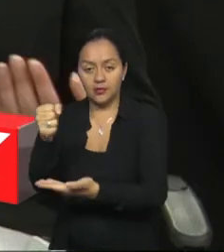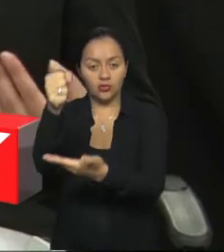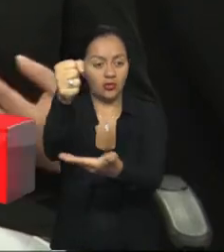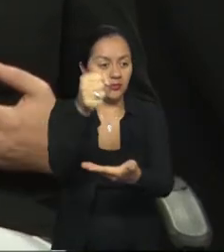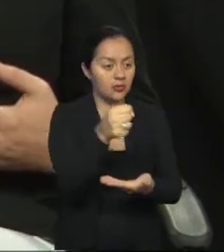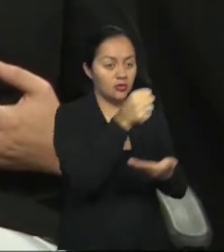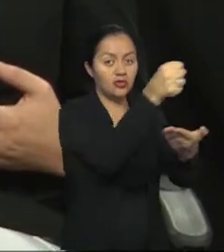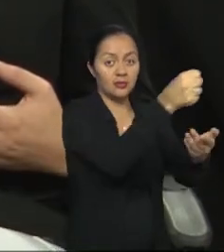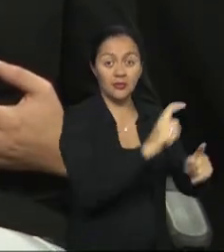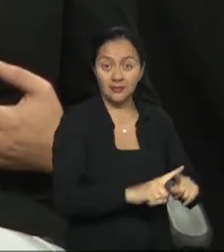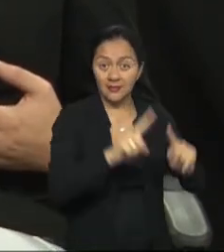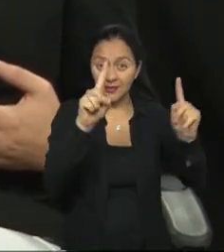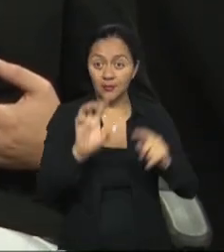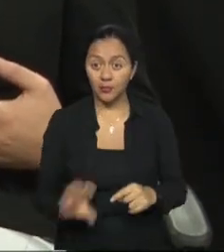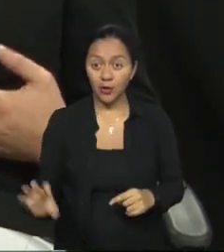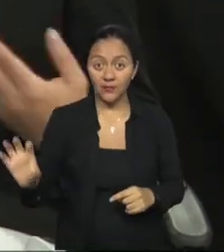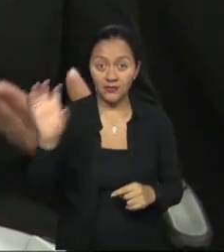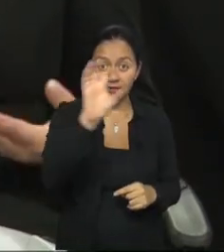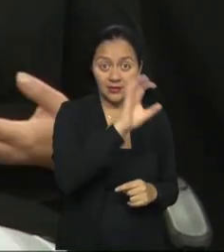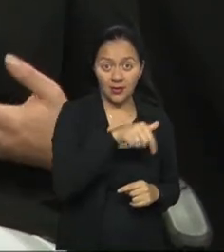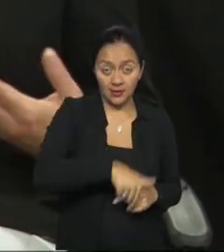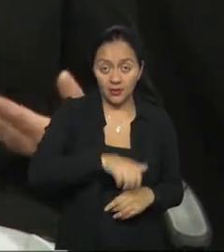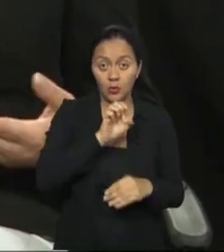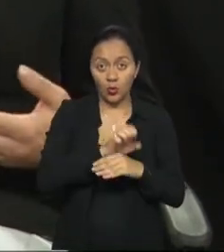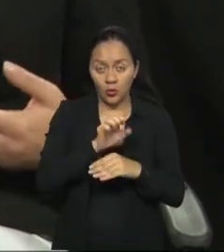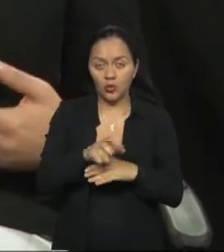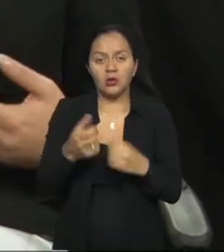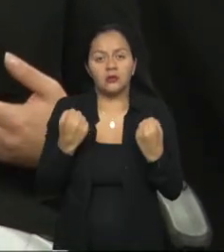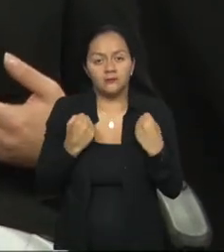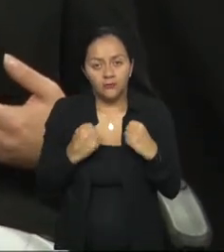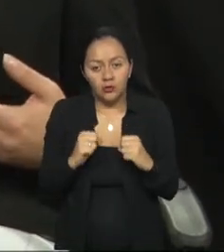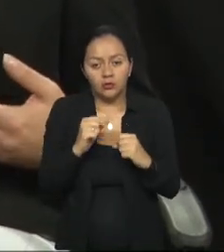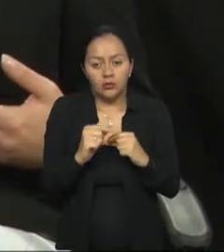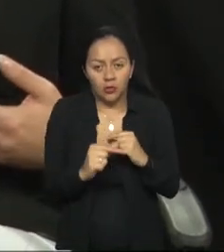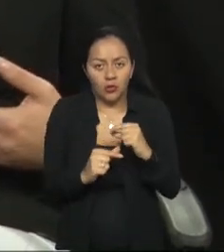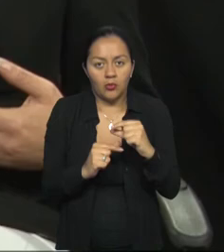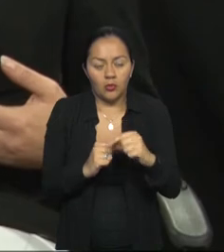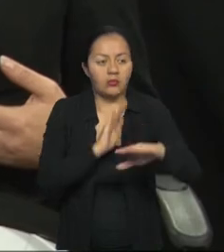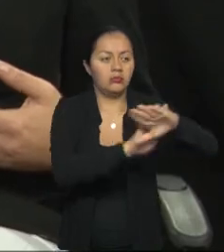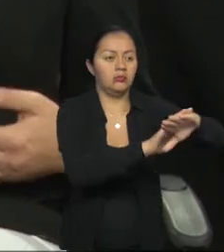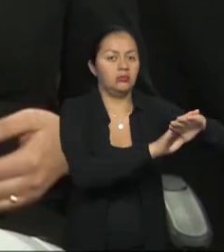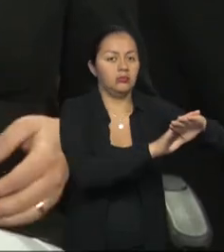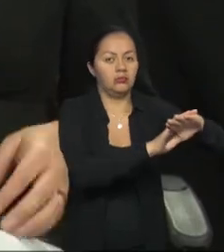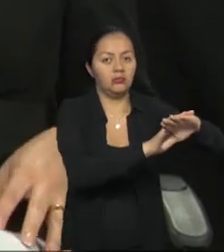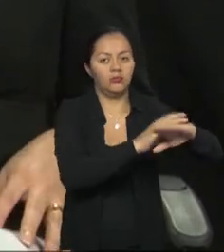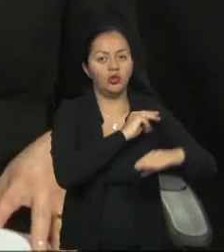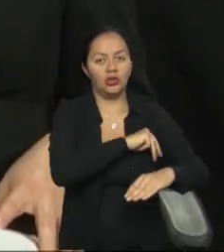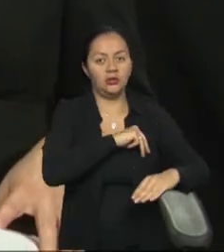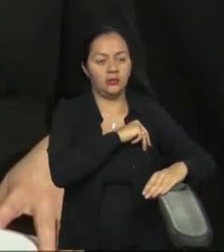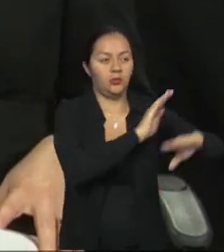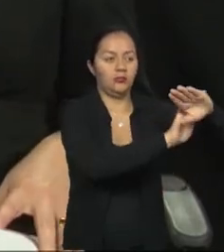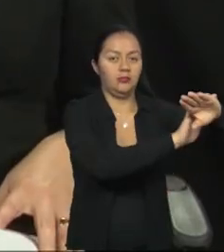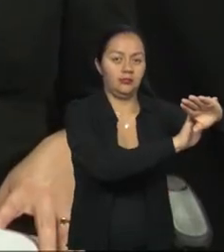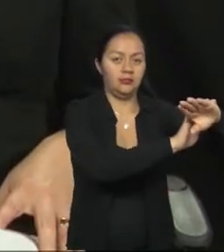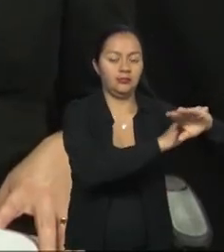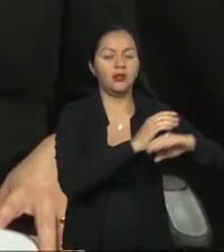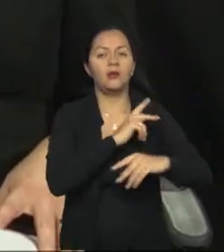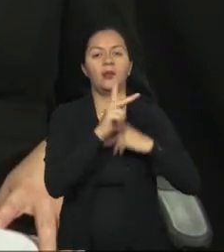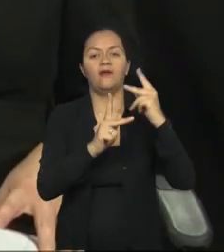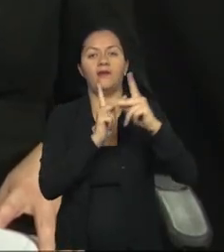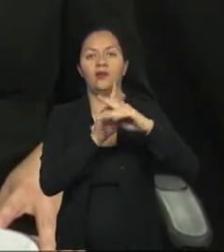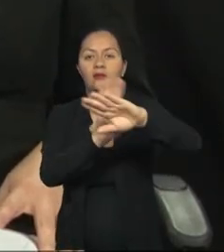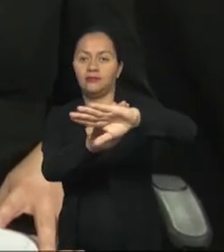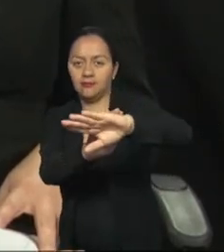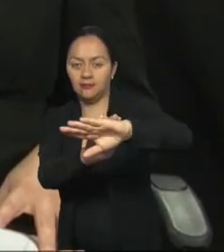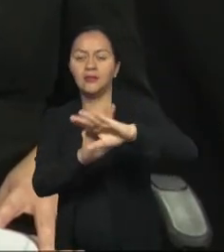diferentes provincias han tratado de llegar un poco más allá. Pues a nivel de